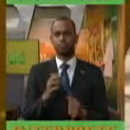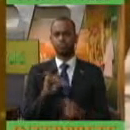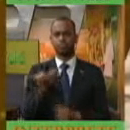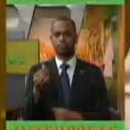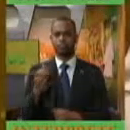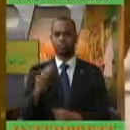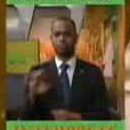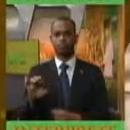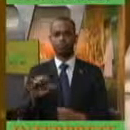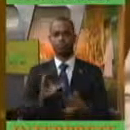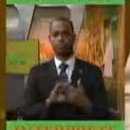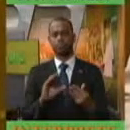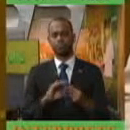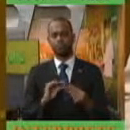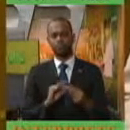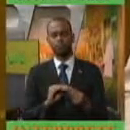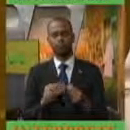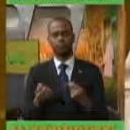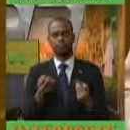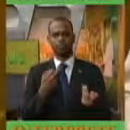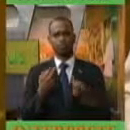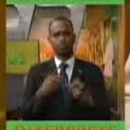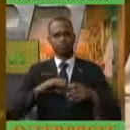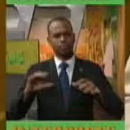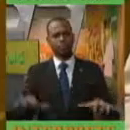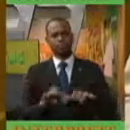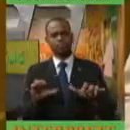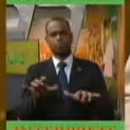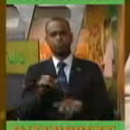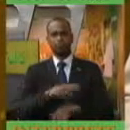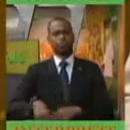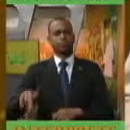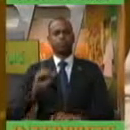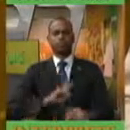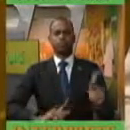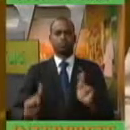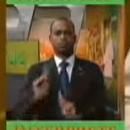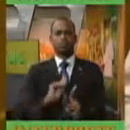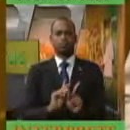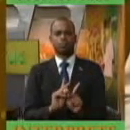Central Electoral, pues se está tratando de que todas las personas,